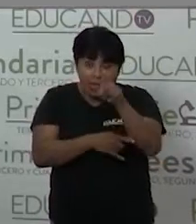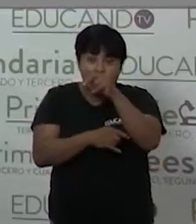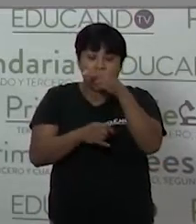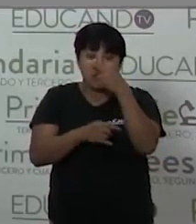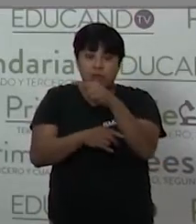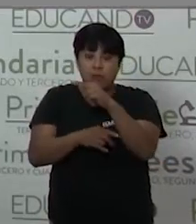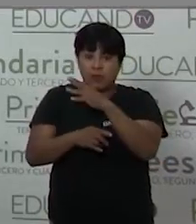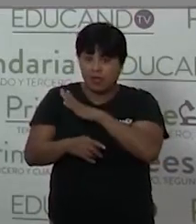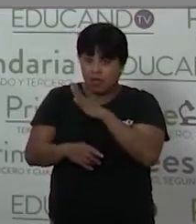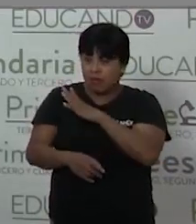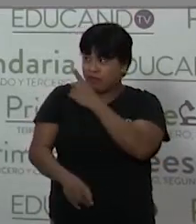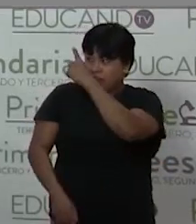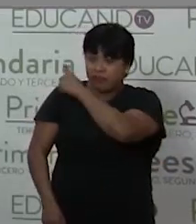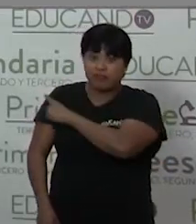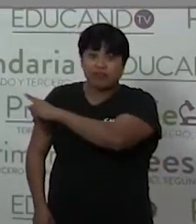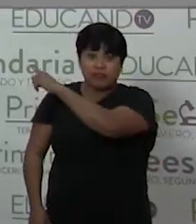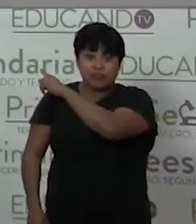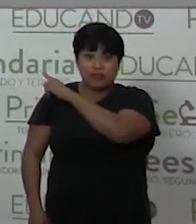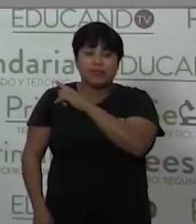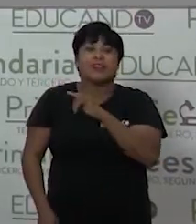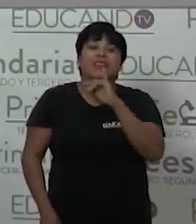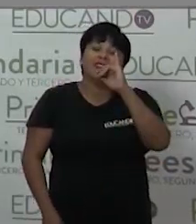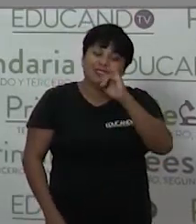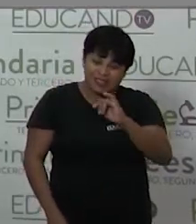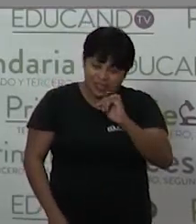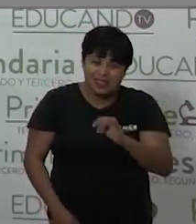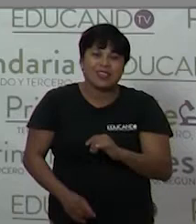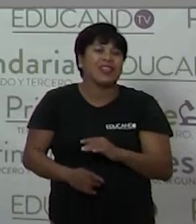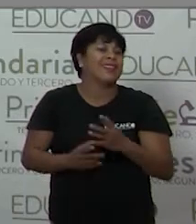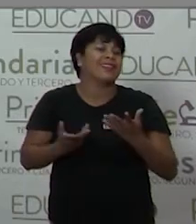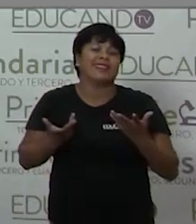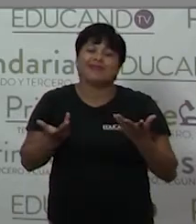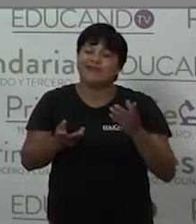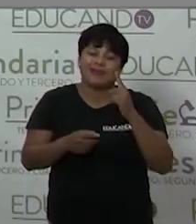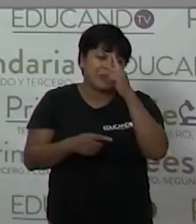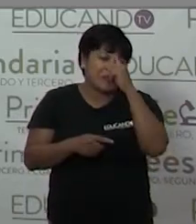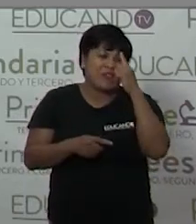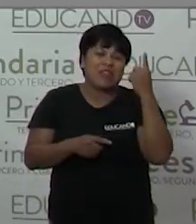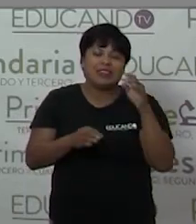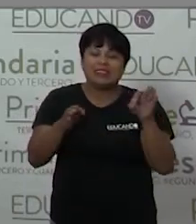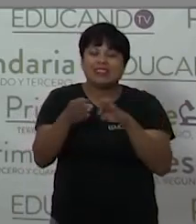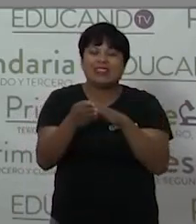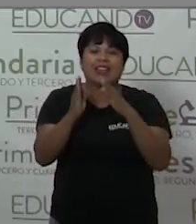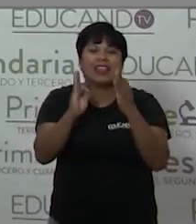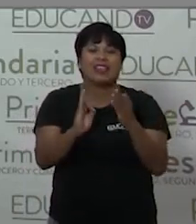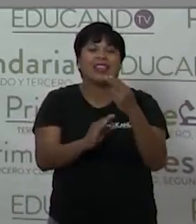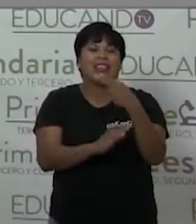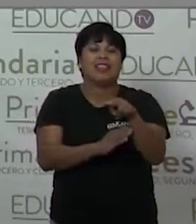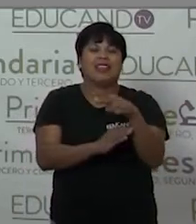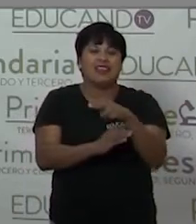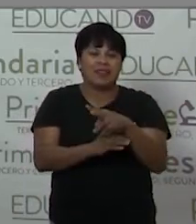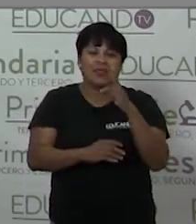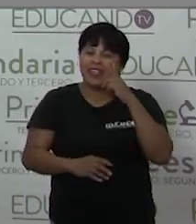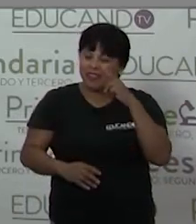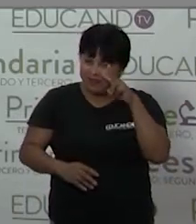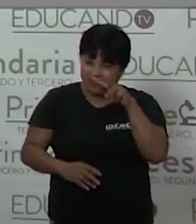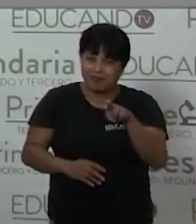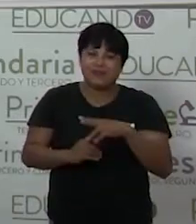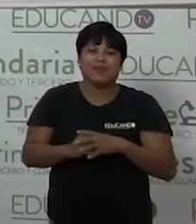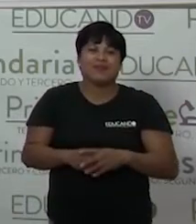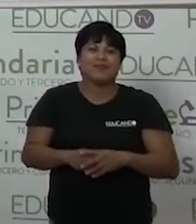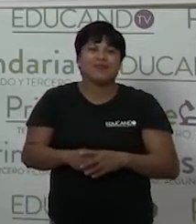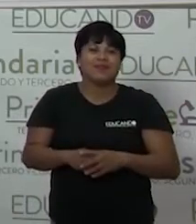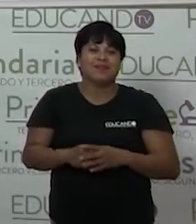está aquí ay sí verdad y te la puse bien cerquita del nombre a ver